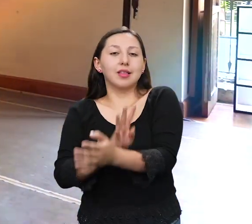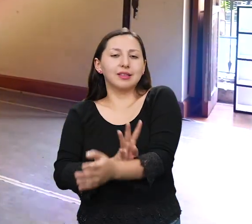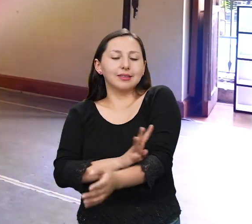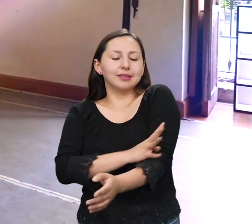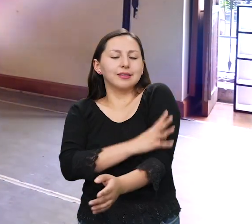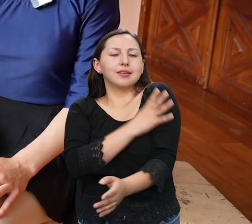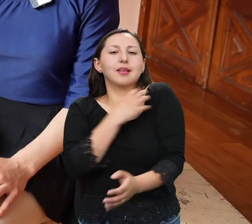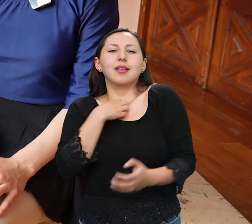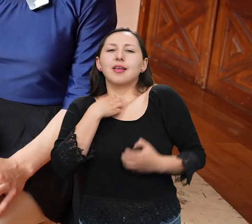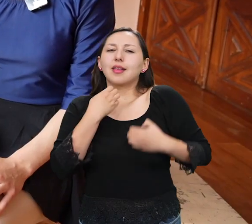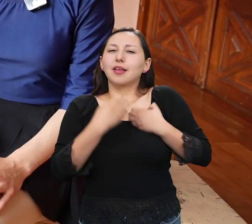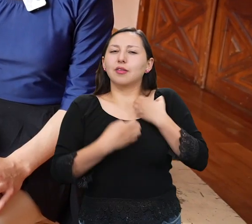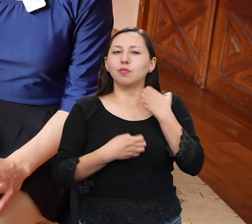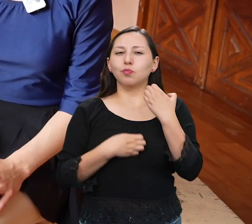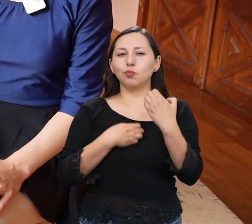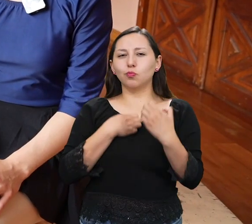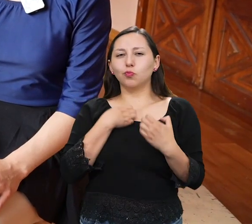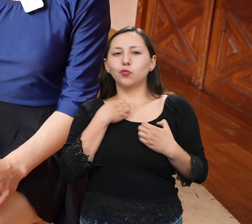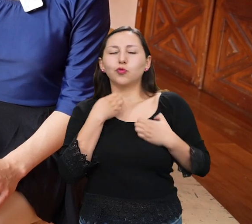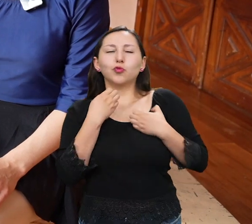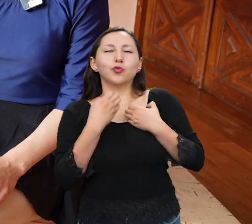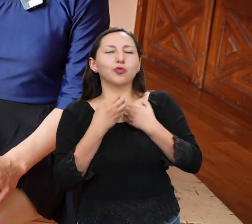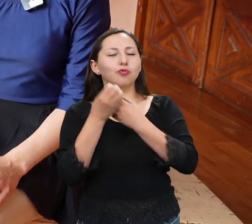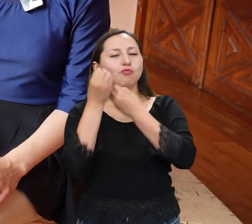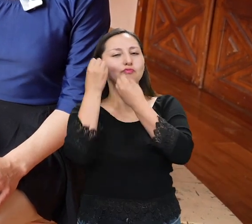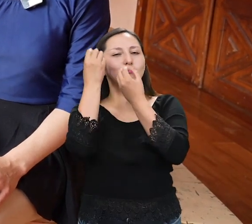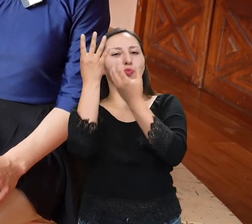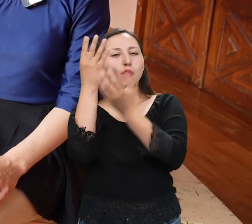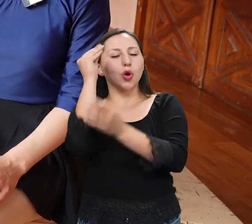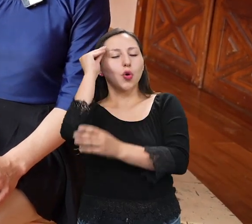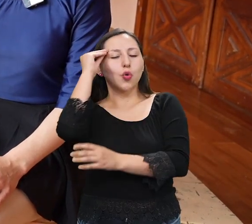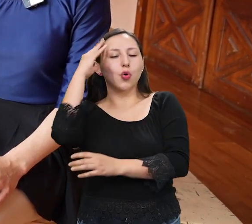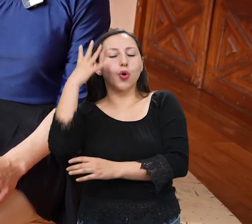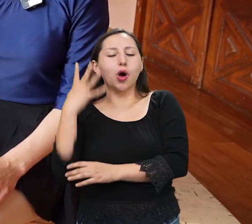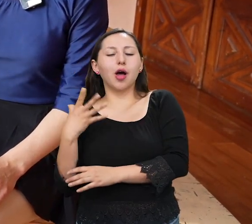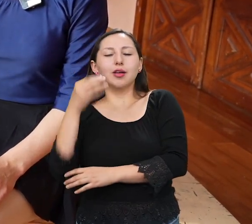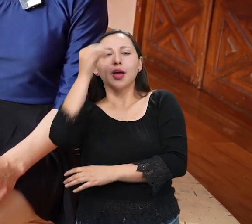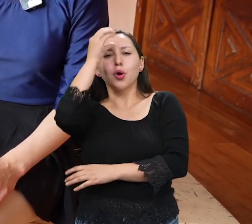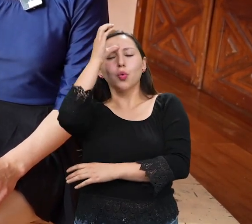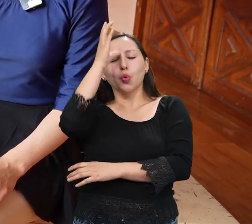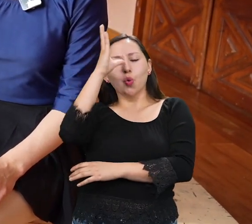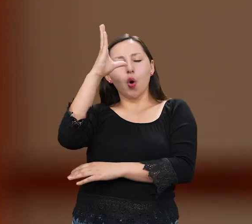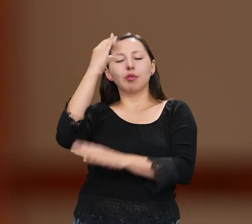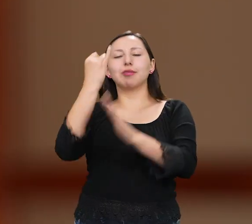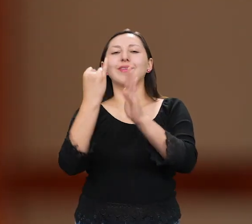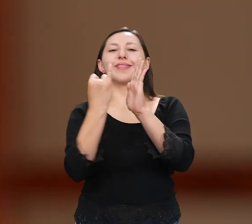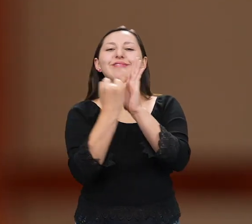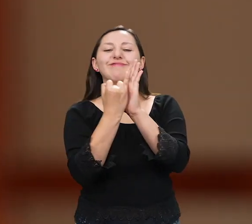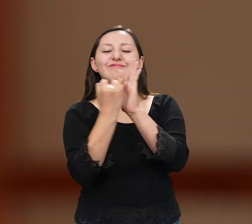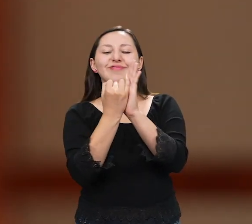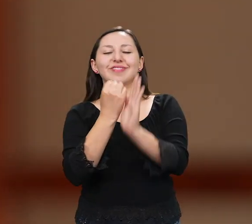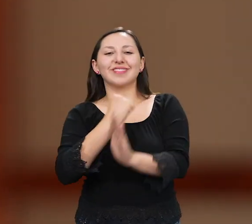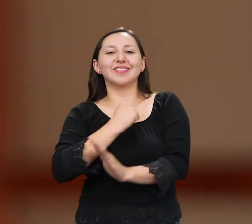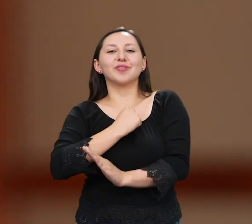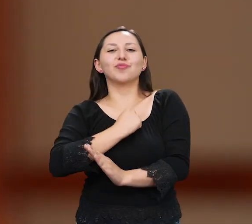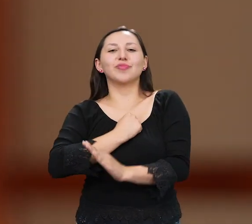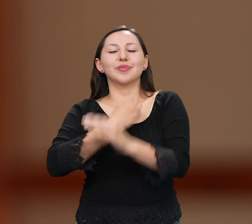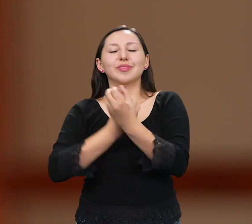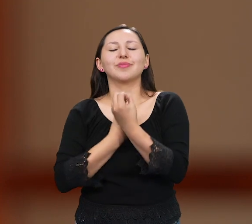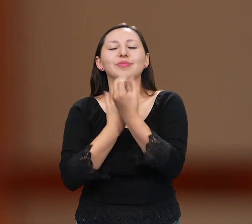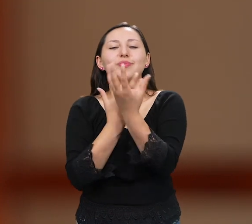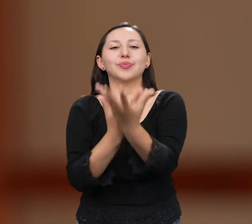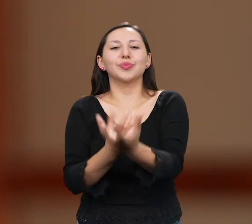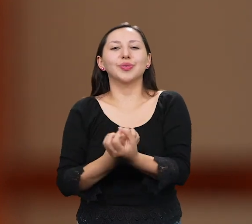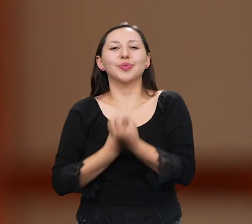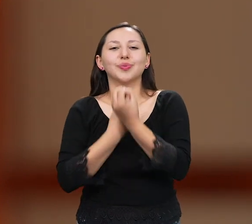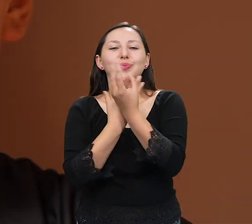tus emociones, reflejas lo que sabes, tu cultura, tus conocimientos. Pienso que es buena idea